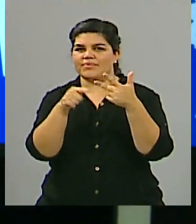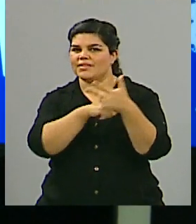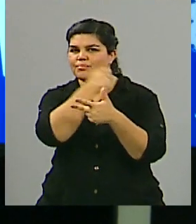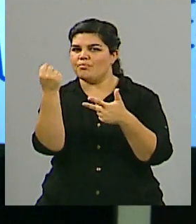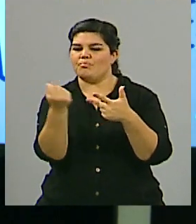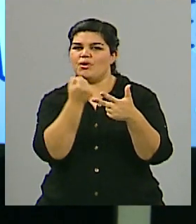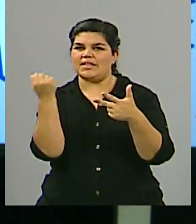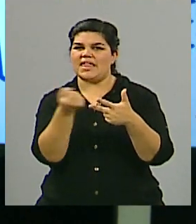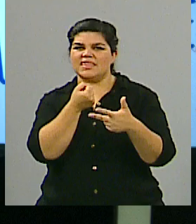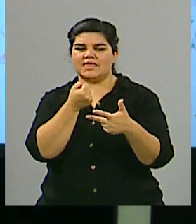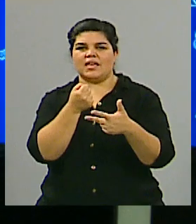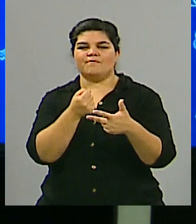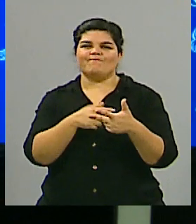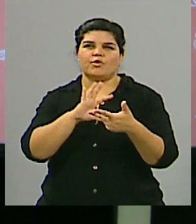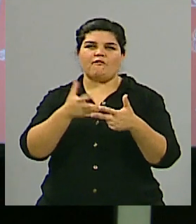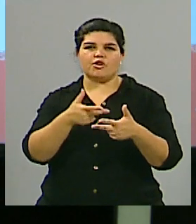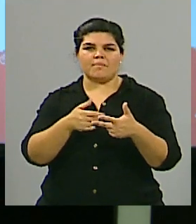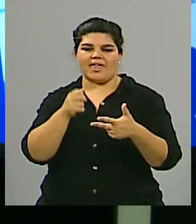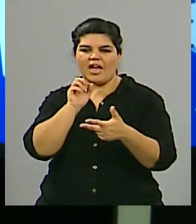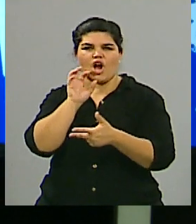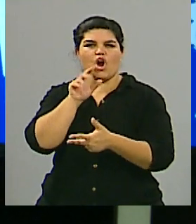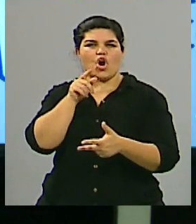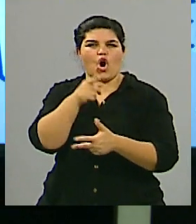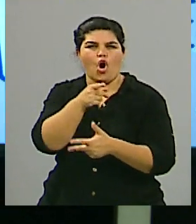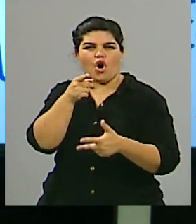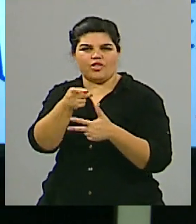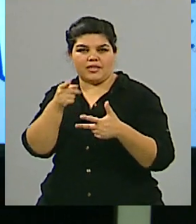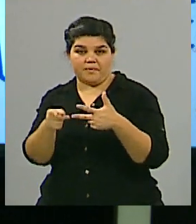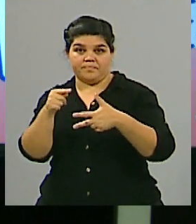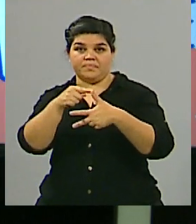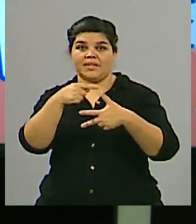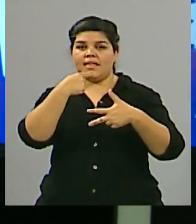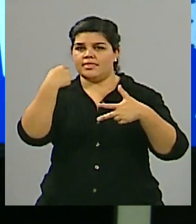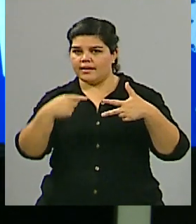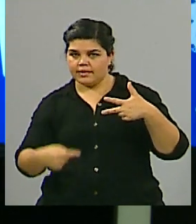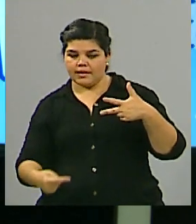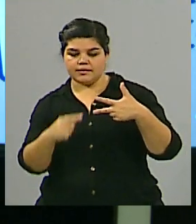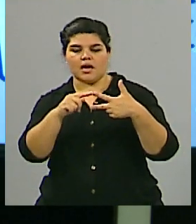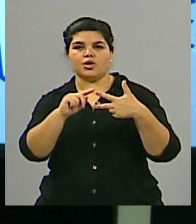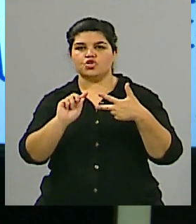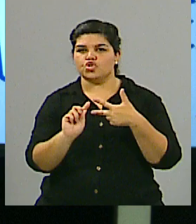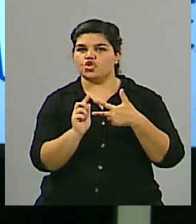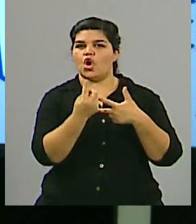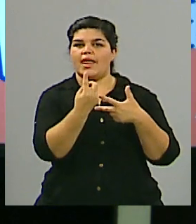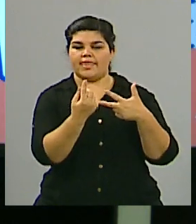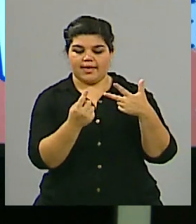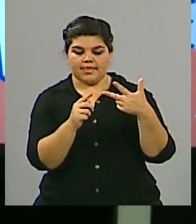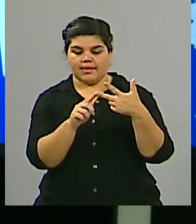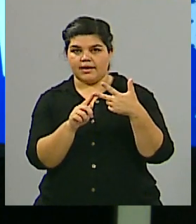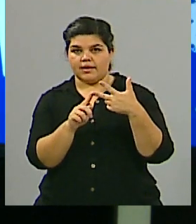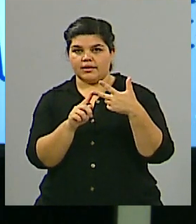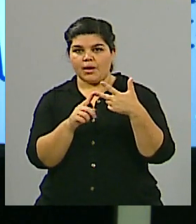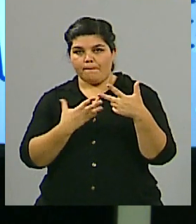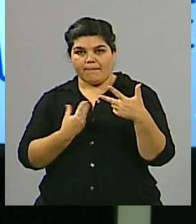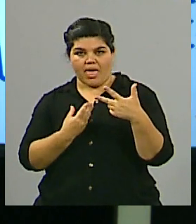del bullying, que tiene que ver con la tristeza, que tiene que ver con la soledad, que tiene que ver con el